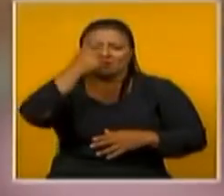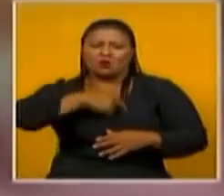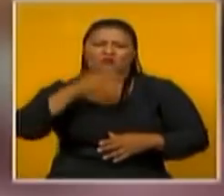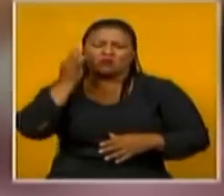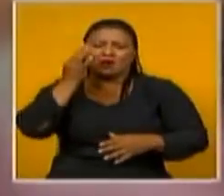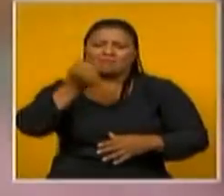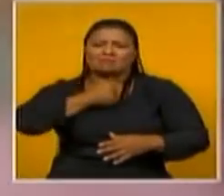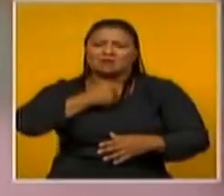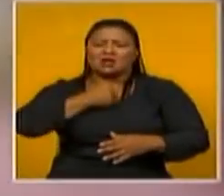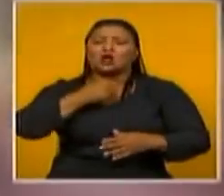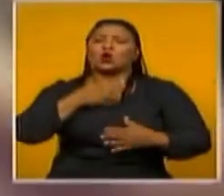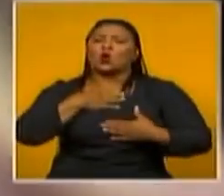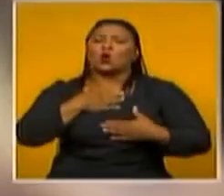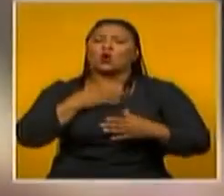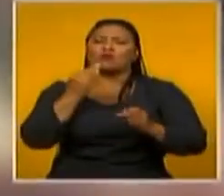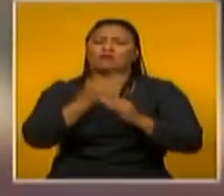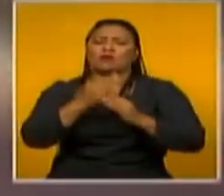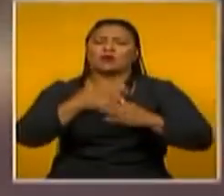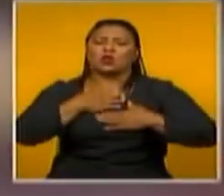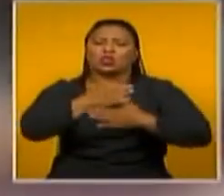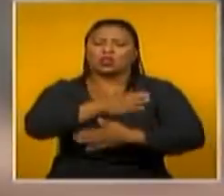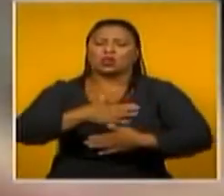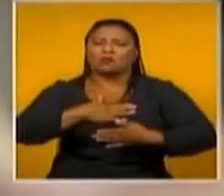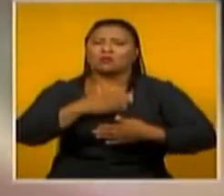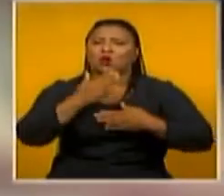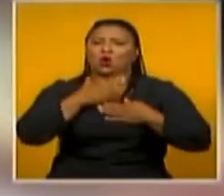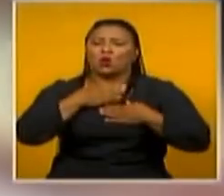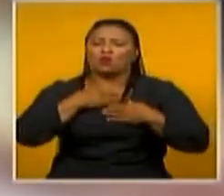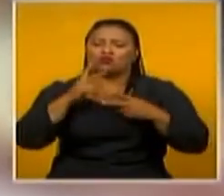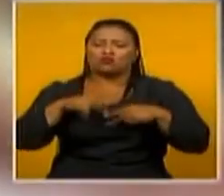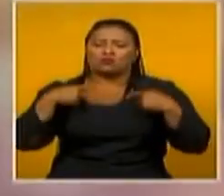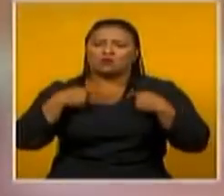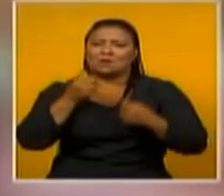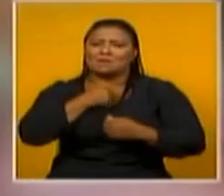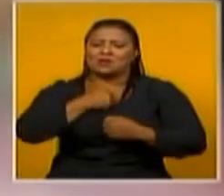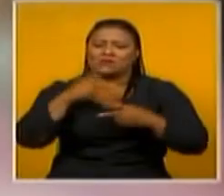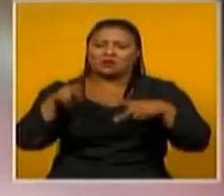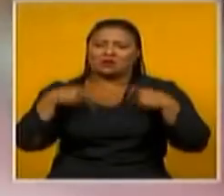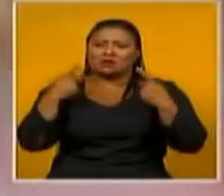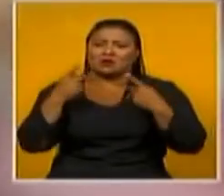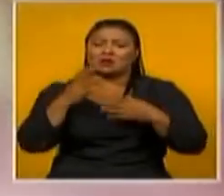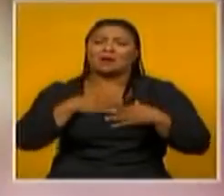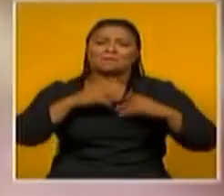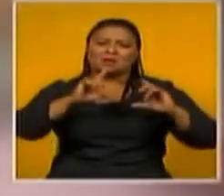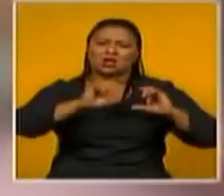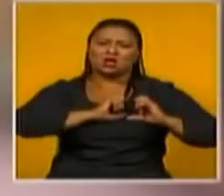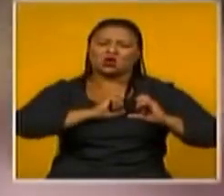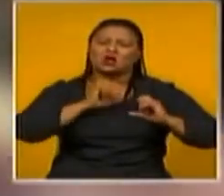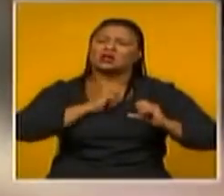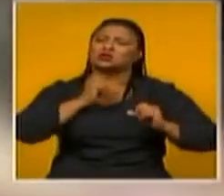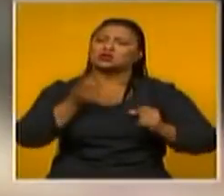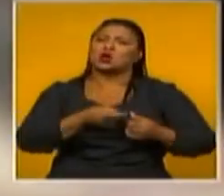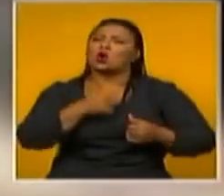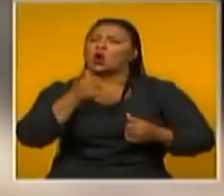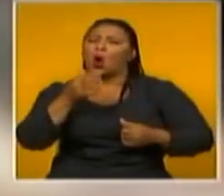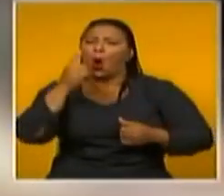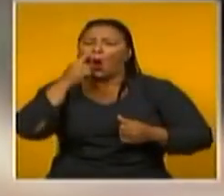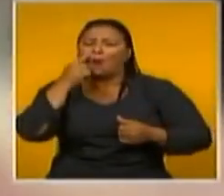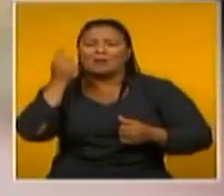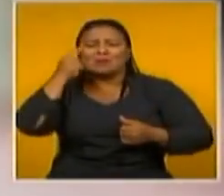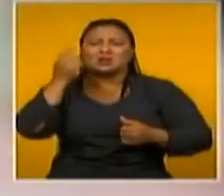yo sé la forma en cómo yo la disfruto o cómo yo la vivo. Entregué mi corazón y mi confianza a la persona